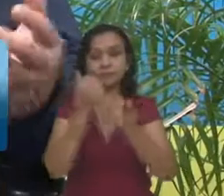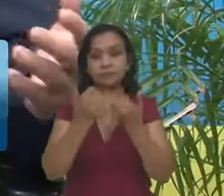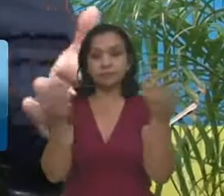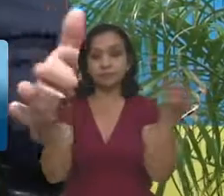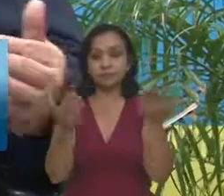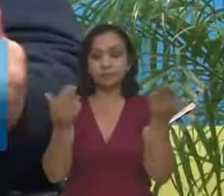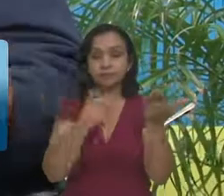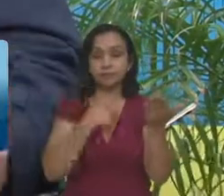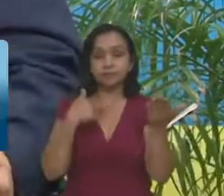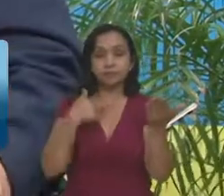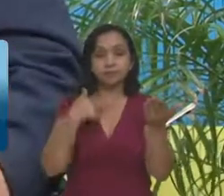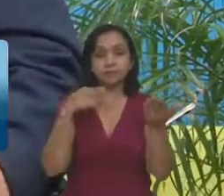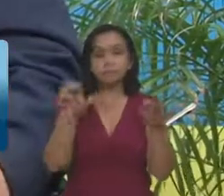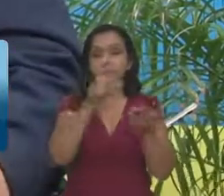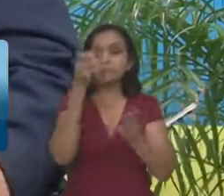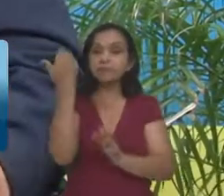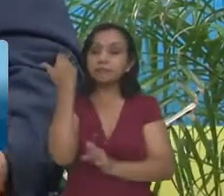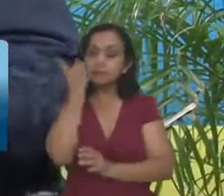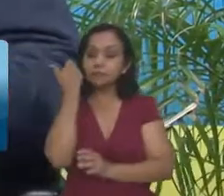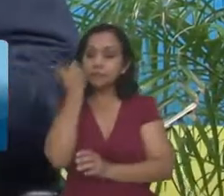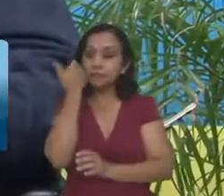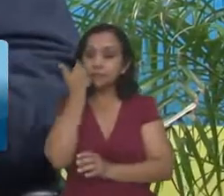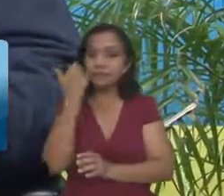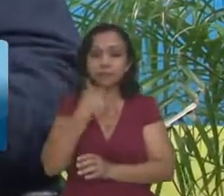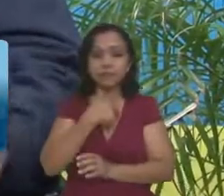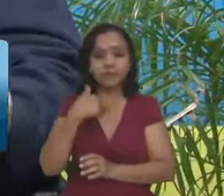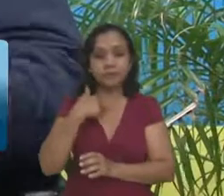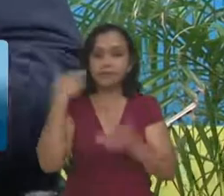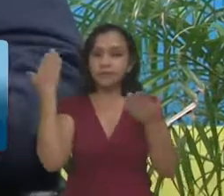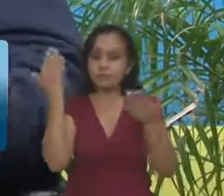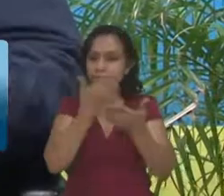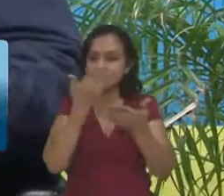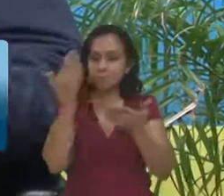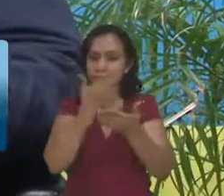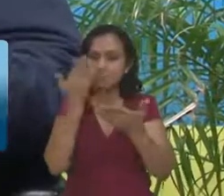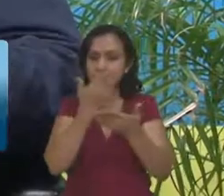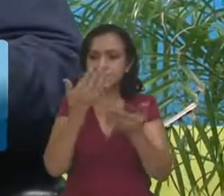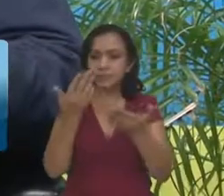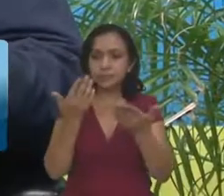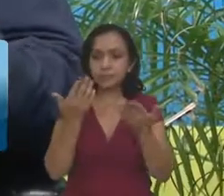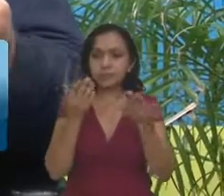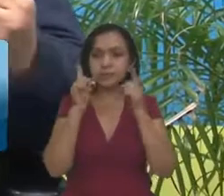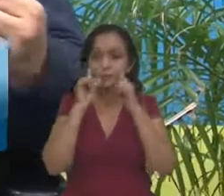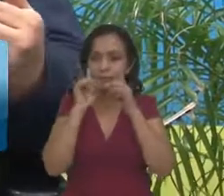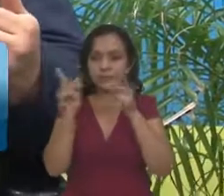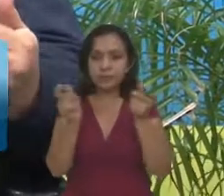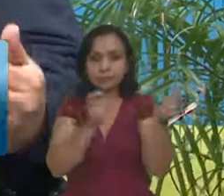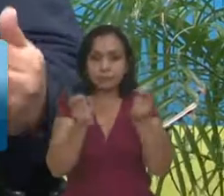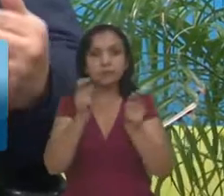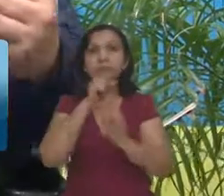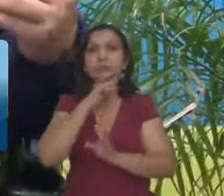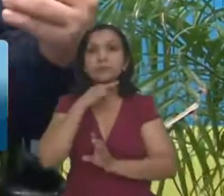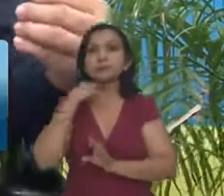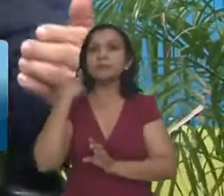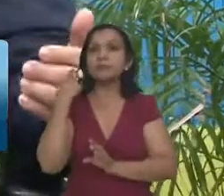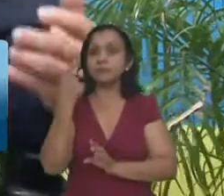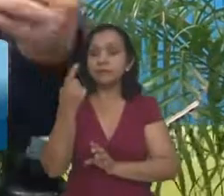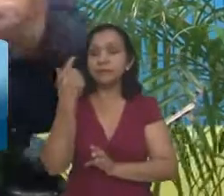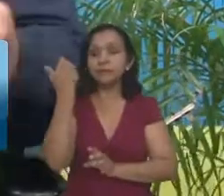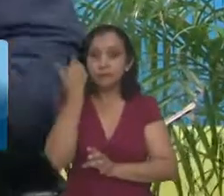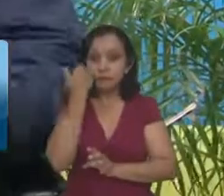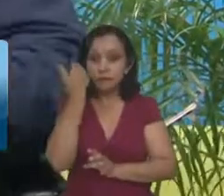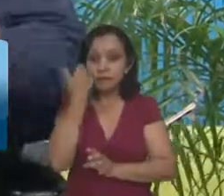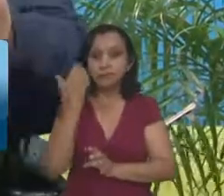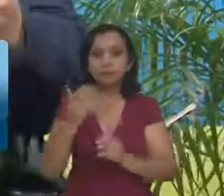diabetes y otras enfermedades, hacernos estudios, vigilarnos y chequearnos para ver si realmente nosotros estamos afectados